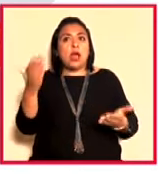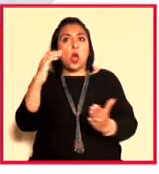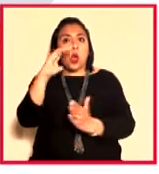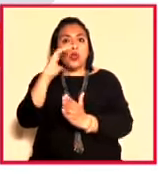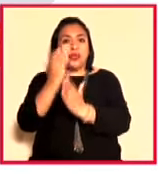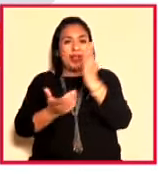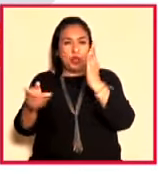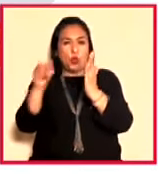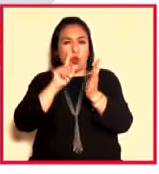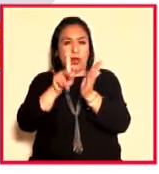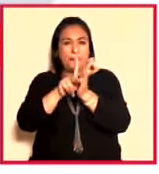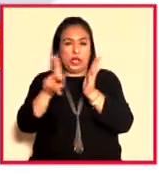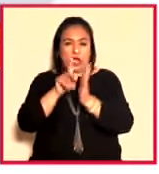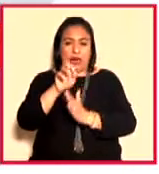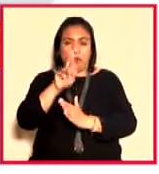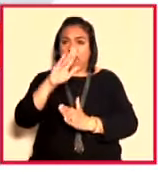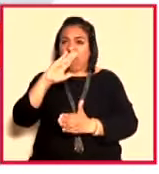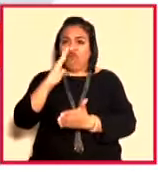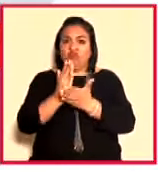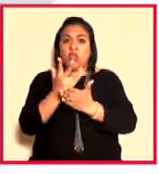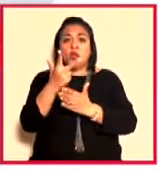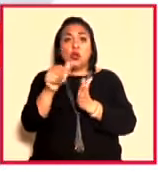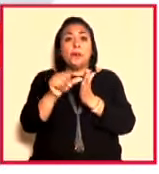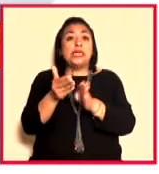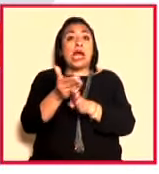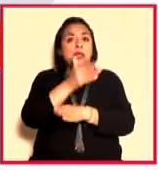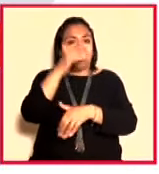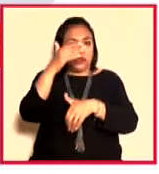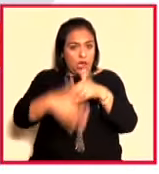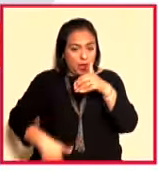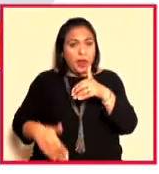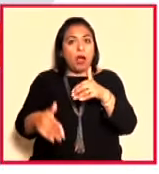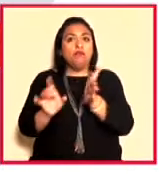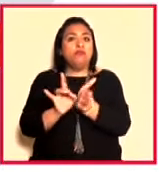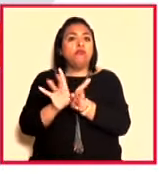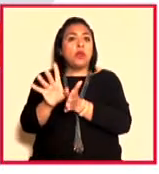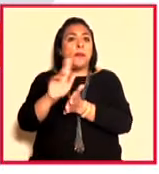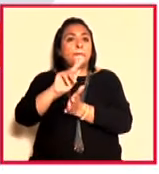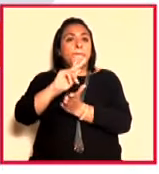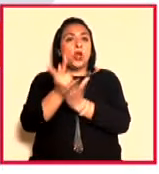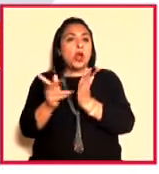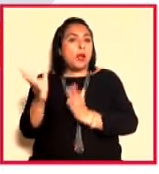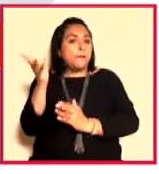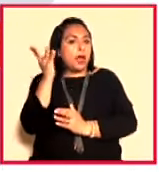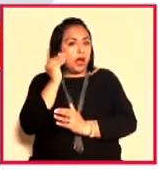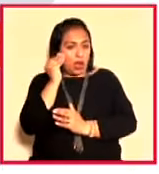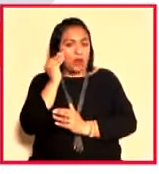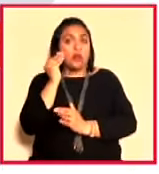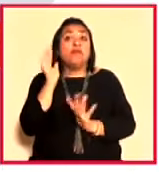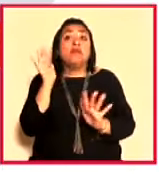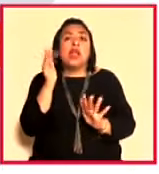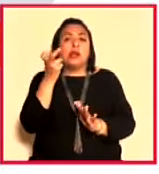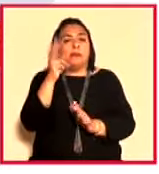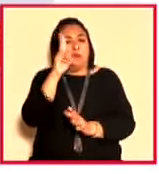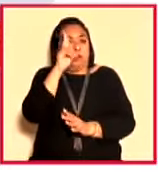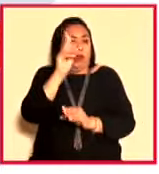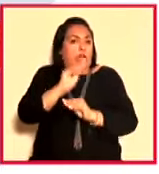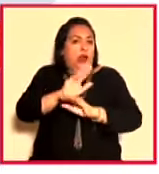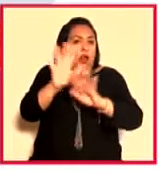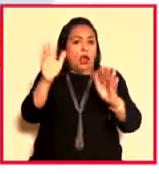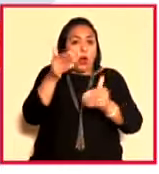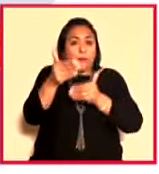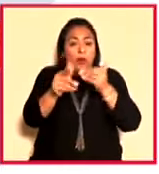periodista Carmen Aristegui 8 meses antes de concluir y sacaba su programa de radio del aire. Un claro acto de censura. El proceso